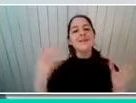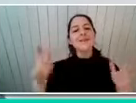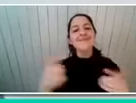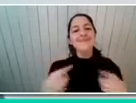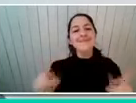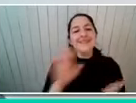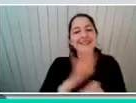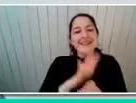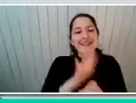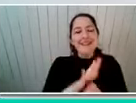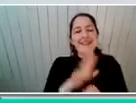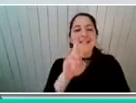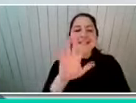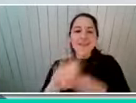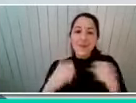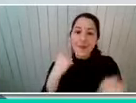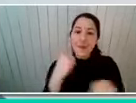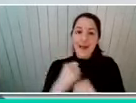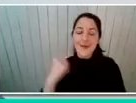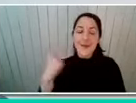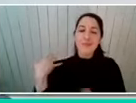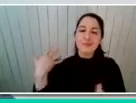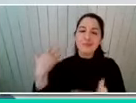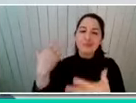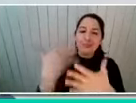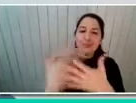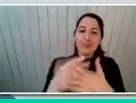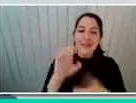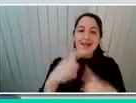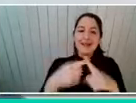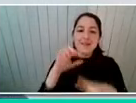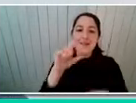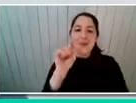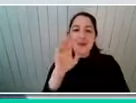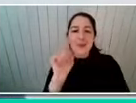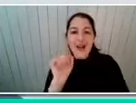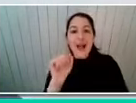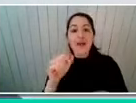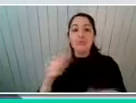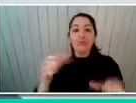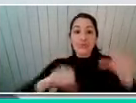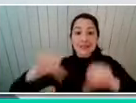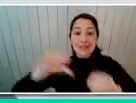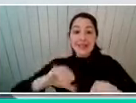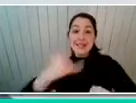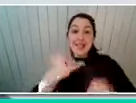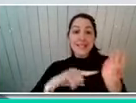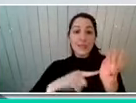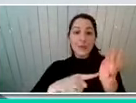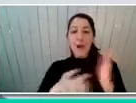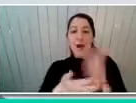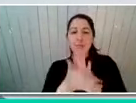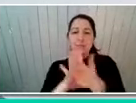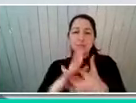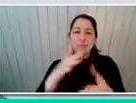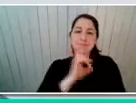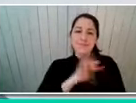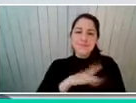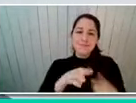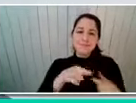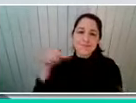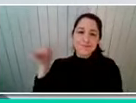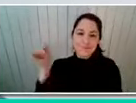ciencia y tecnología a todas las regiones del país. Cada miércoles a las 18 horas les invitamos a ser parte de una charla